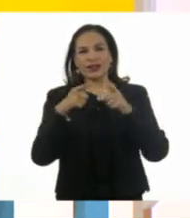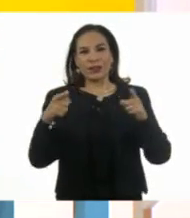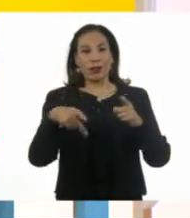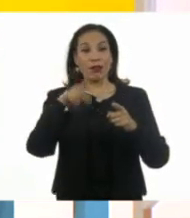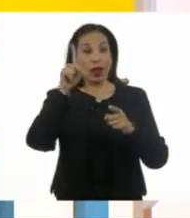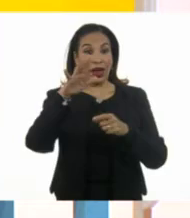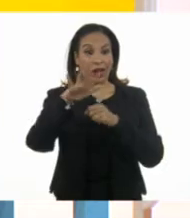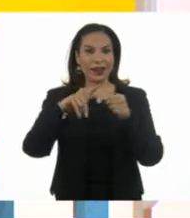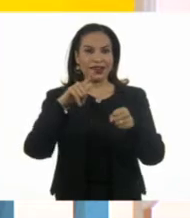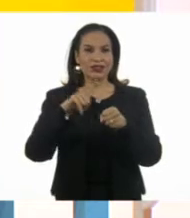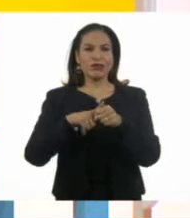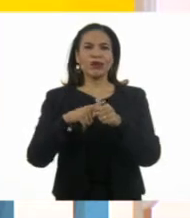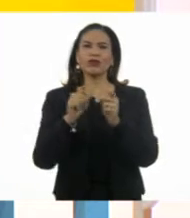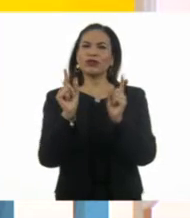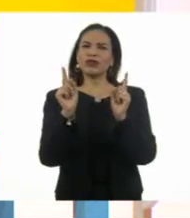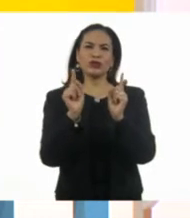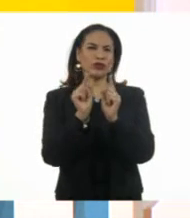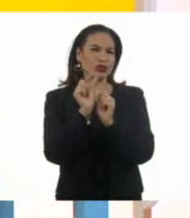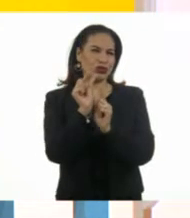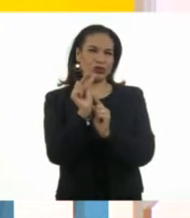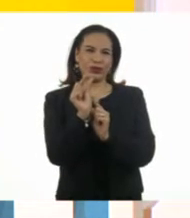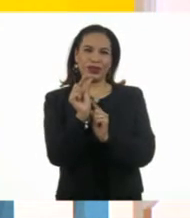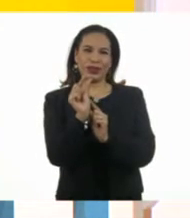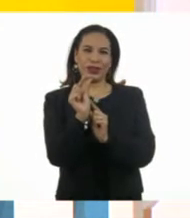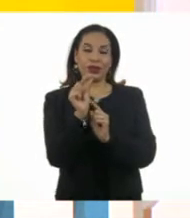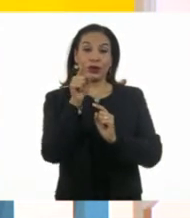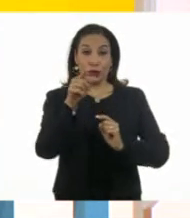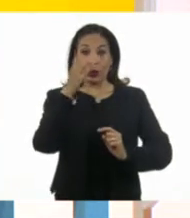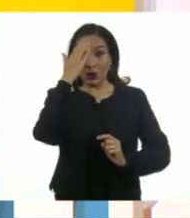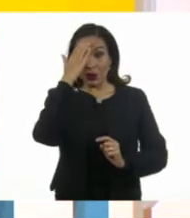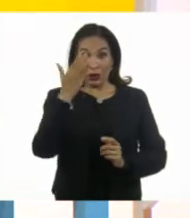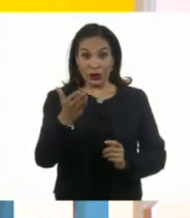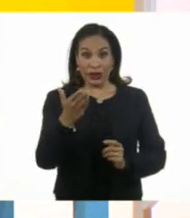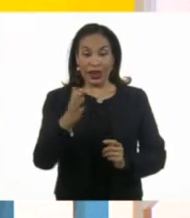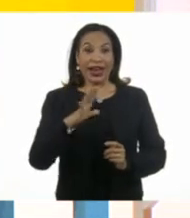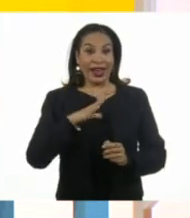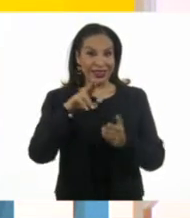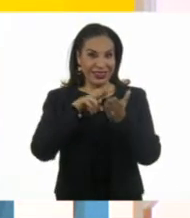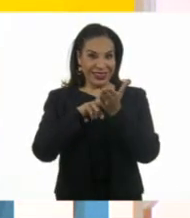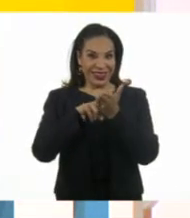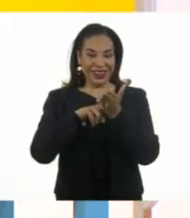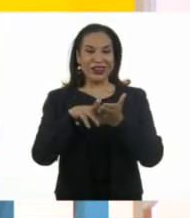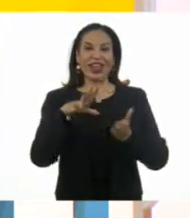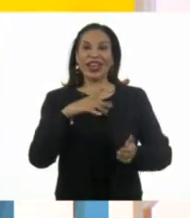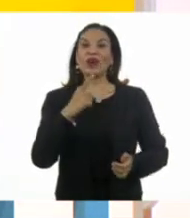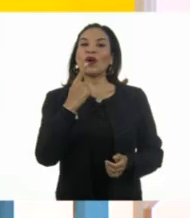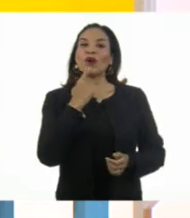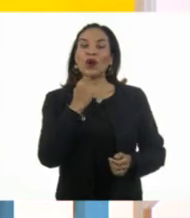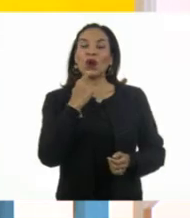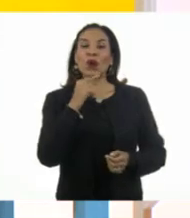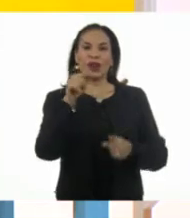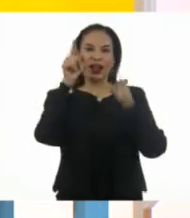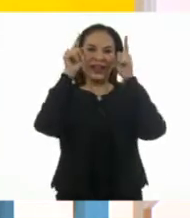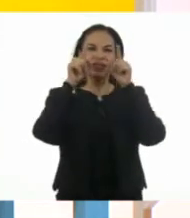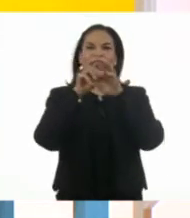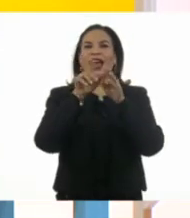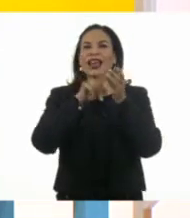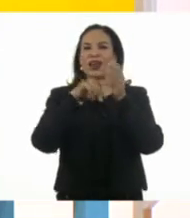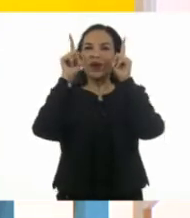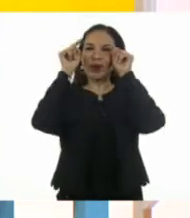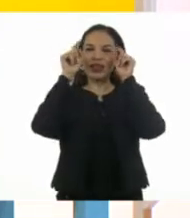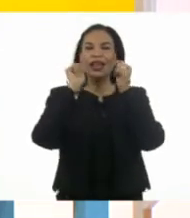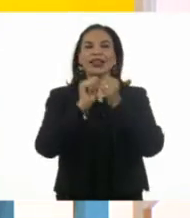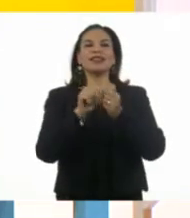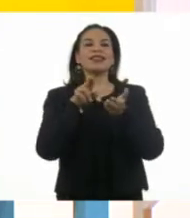es un animalito muy pequeñito. ¿Tú lo conoces? Hay negros y hay rojos. Las hormiguitas son negras y rojas también. Sí,